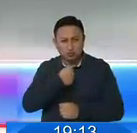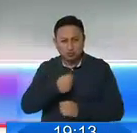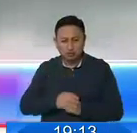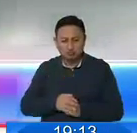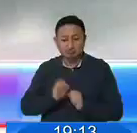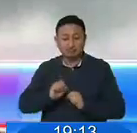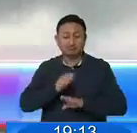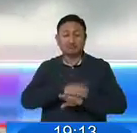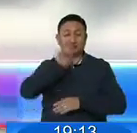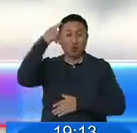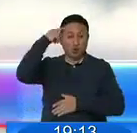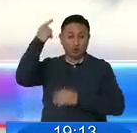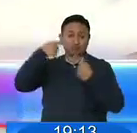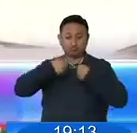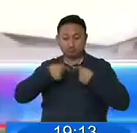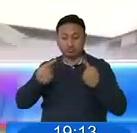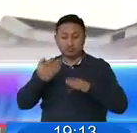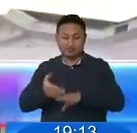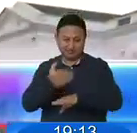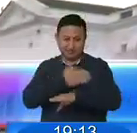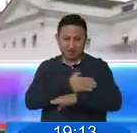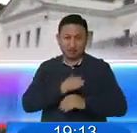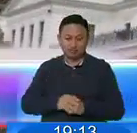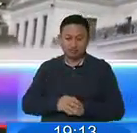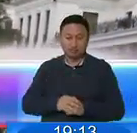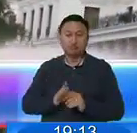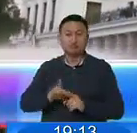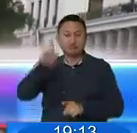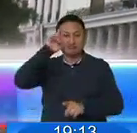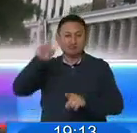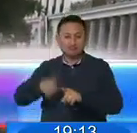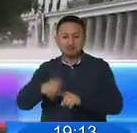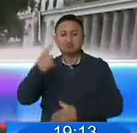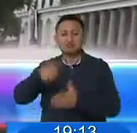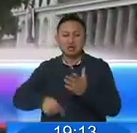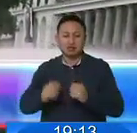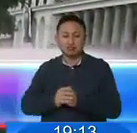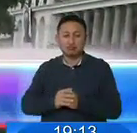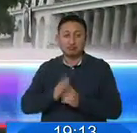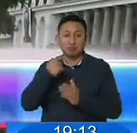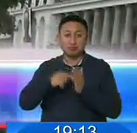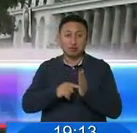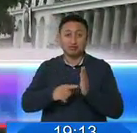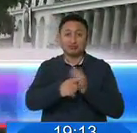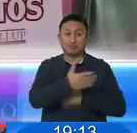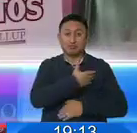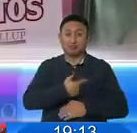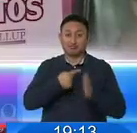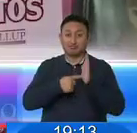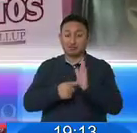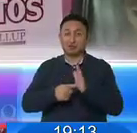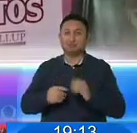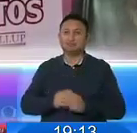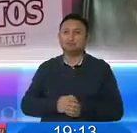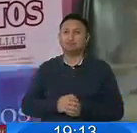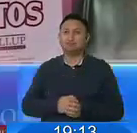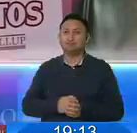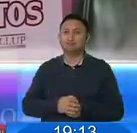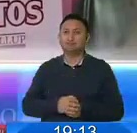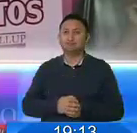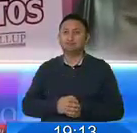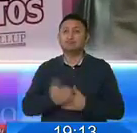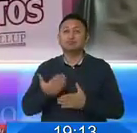por el gobierno nacional en días pasados la conclusión final fue la siguiente de acuerdo a polibio córdova las medidas económicas